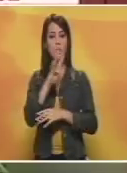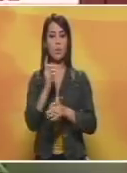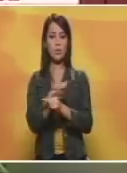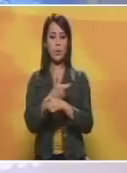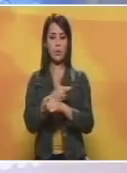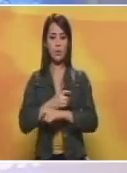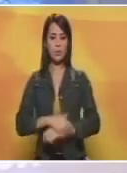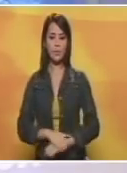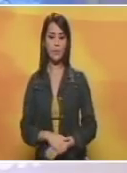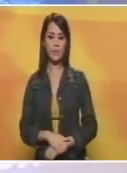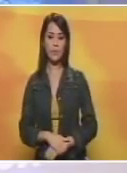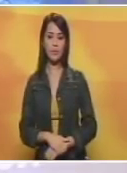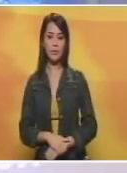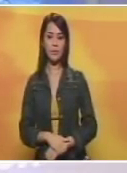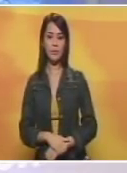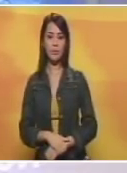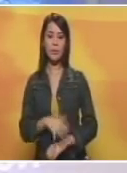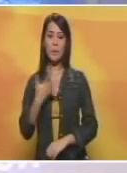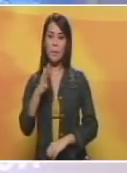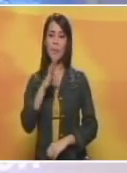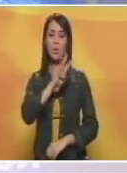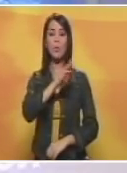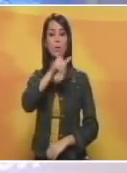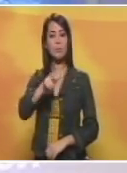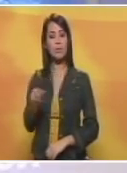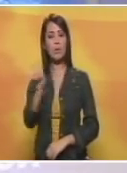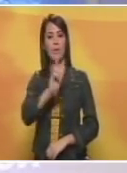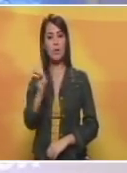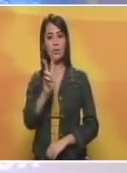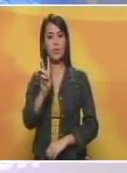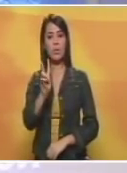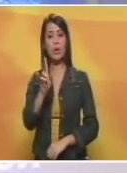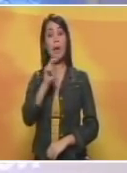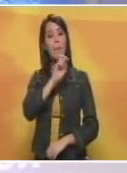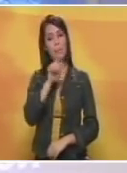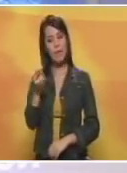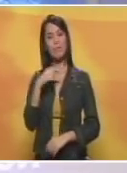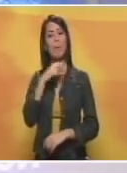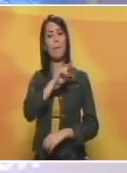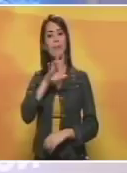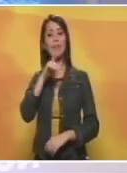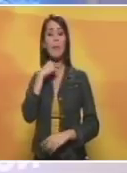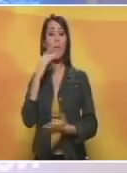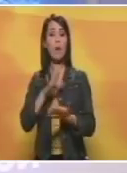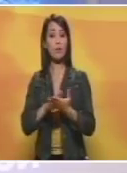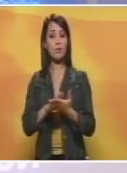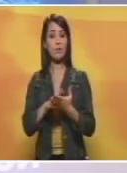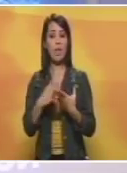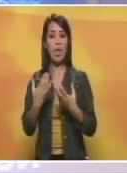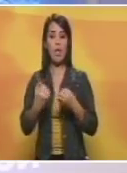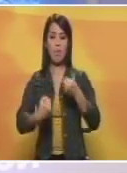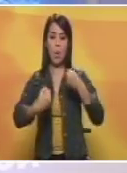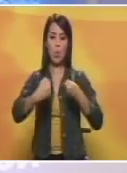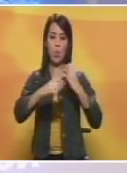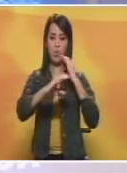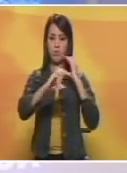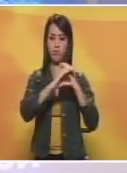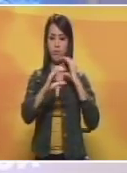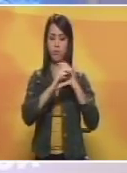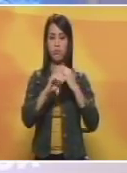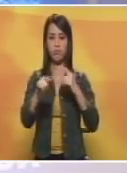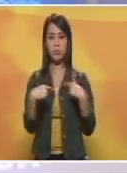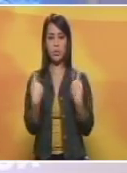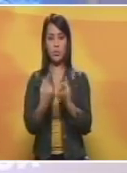agosto y al menos cuatro venezolanos se encuentran entre las 23 víctimas mortales del accidente autobús colombiano registrado este martes